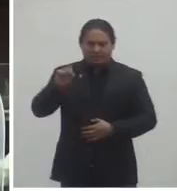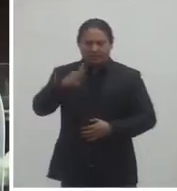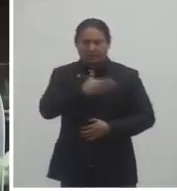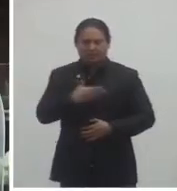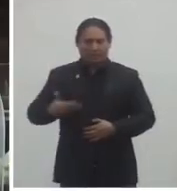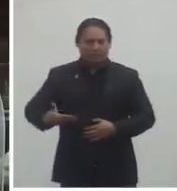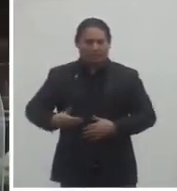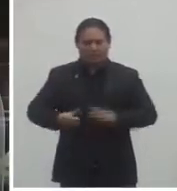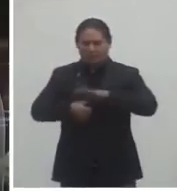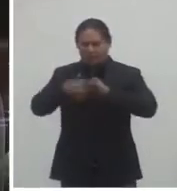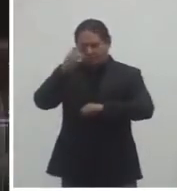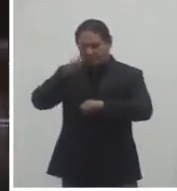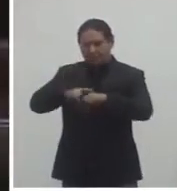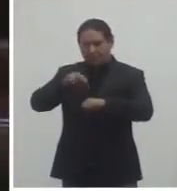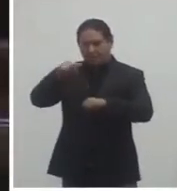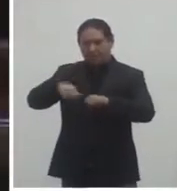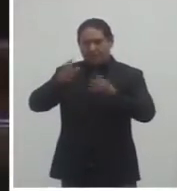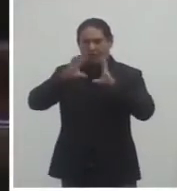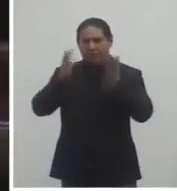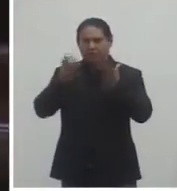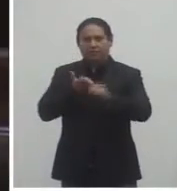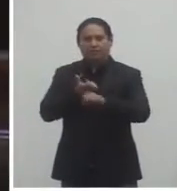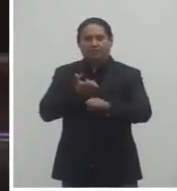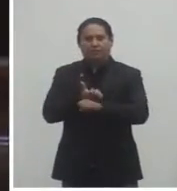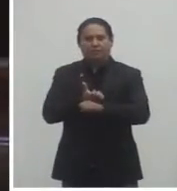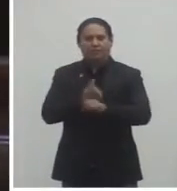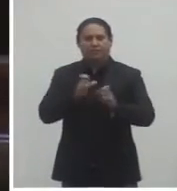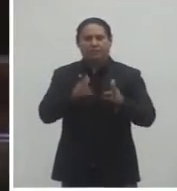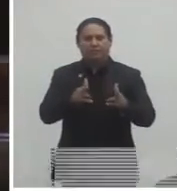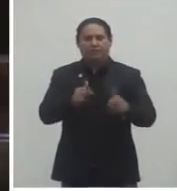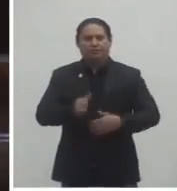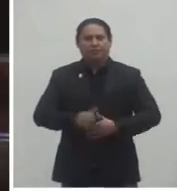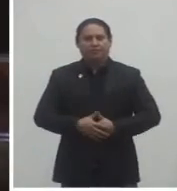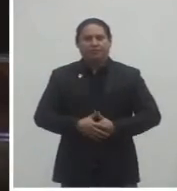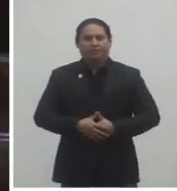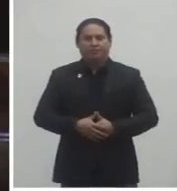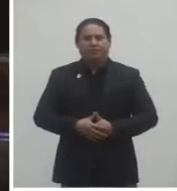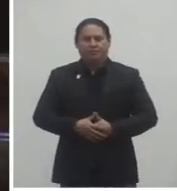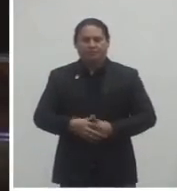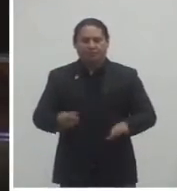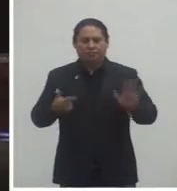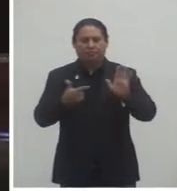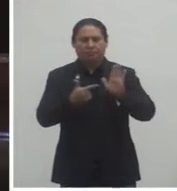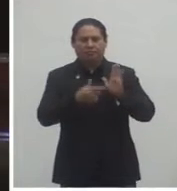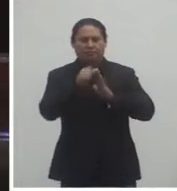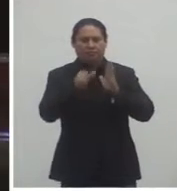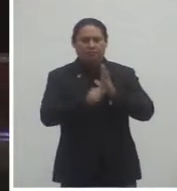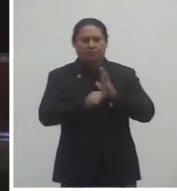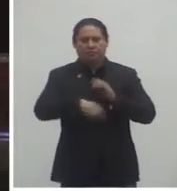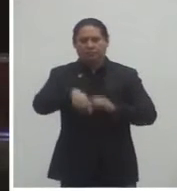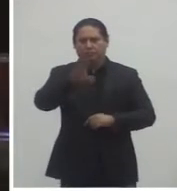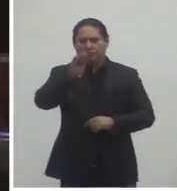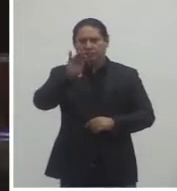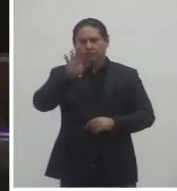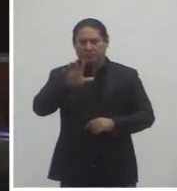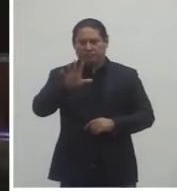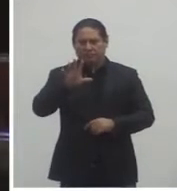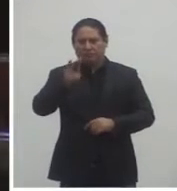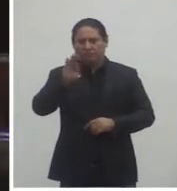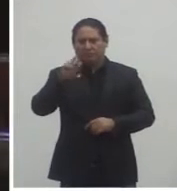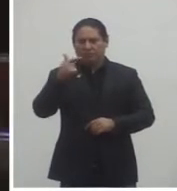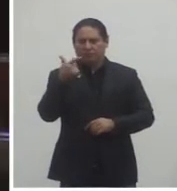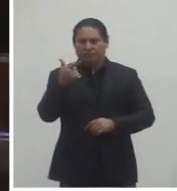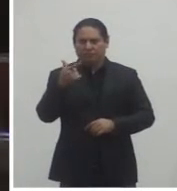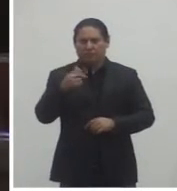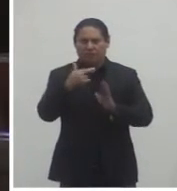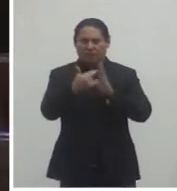de la Mesa Directiva del Honorable Congreso del Estado de Chiapas. Con fundamento en los artículos 95 y 97